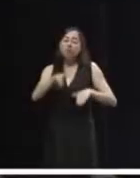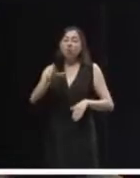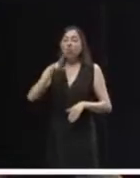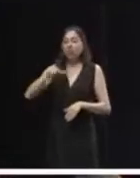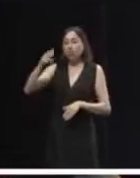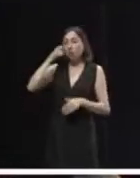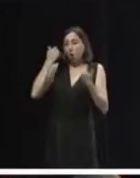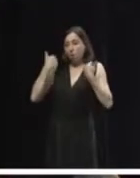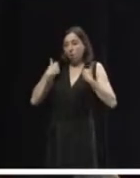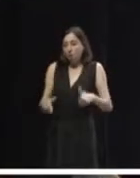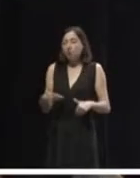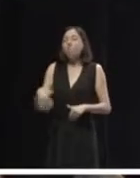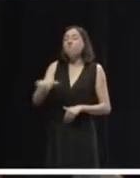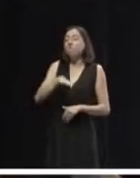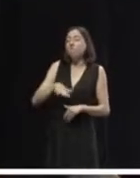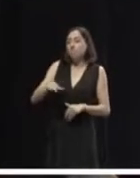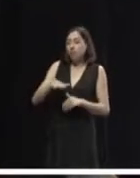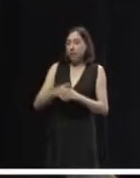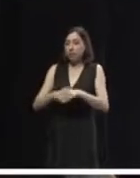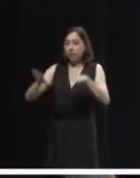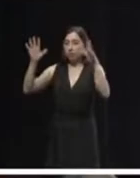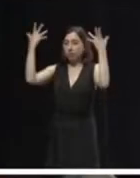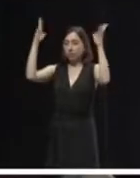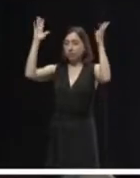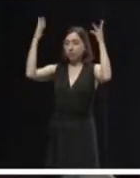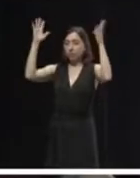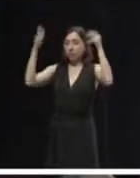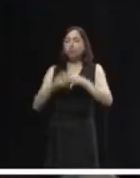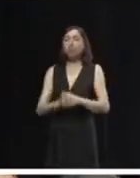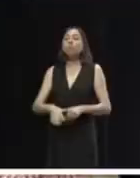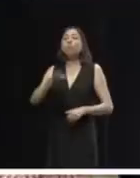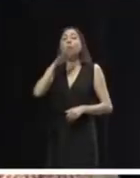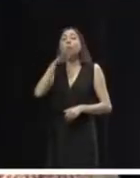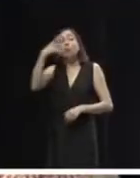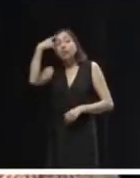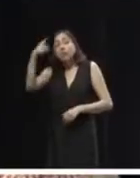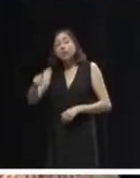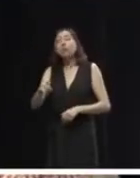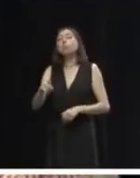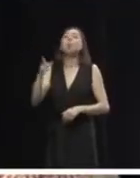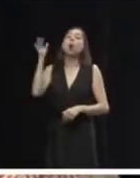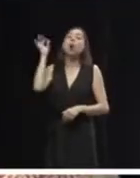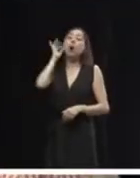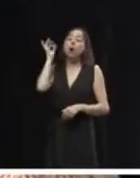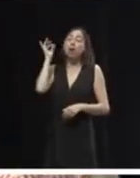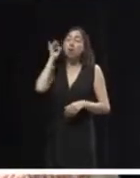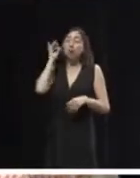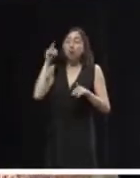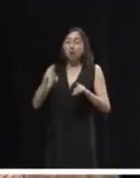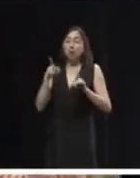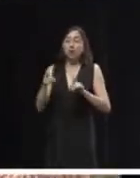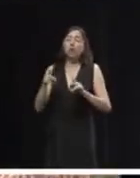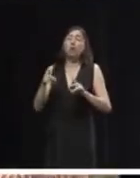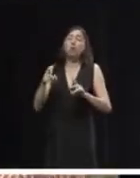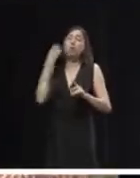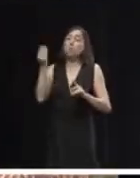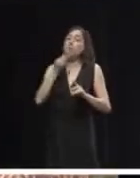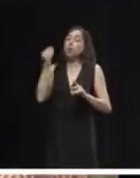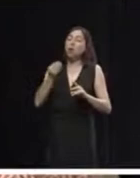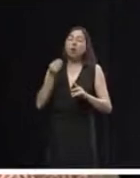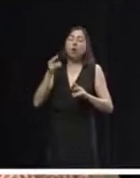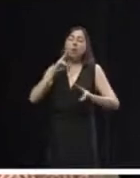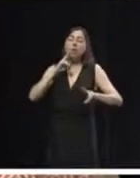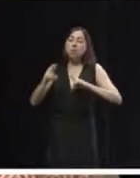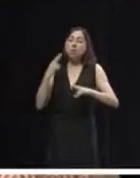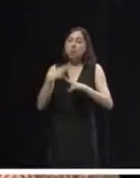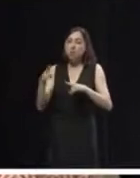fundamentales. Porque sabemos que la mejor propuesta política para este país no es otra cosa